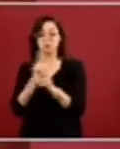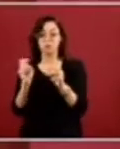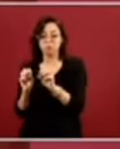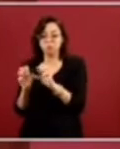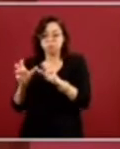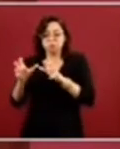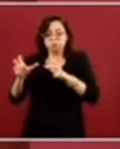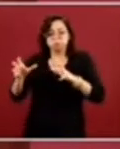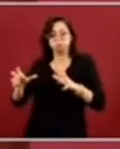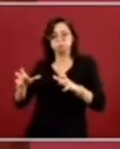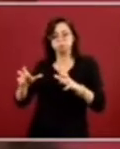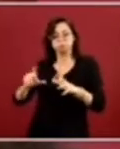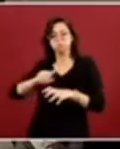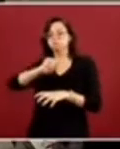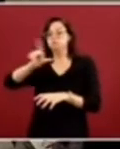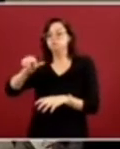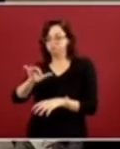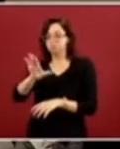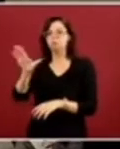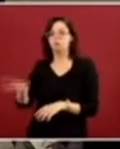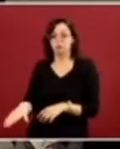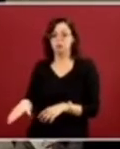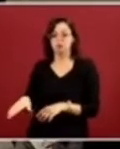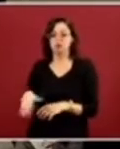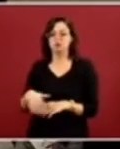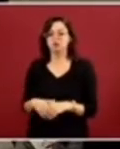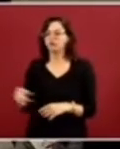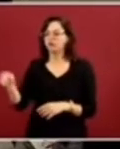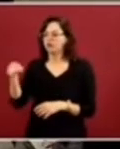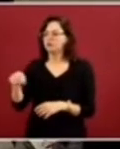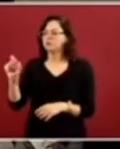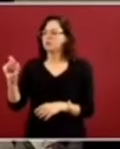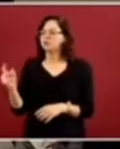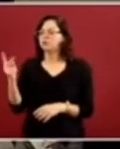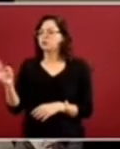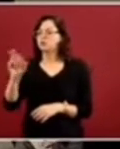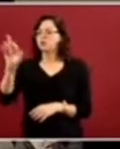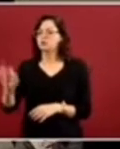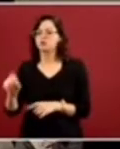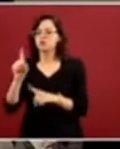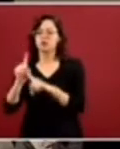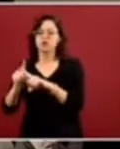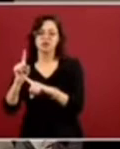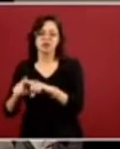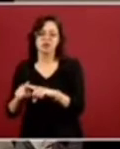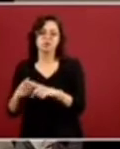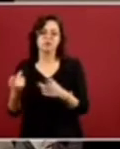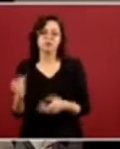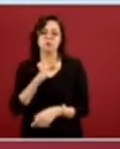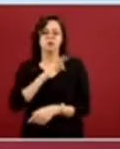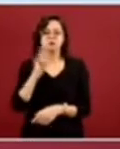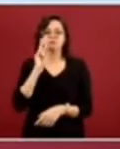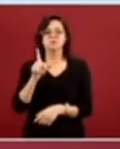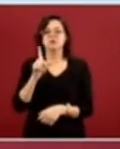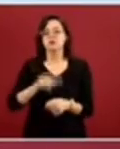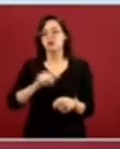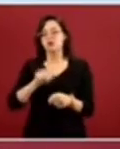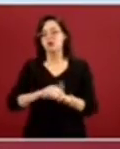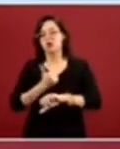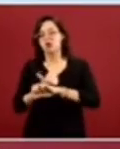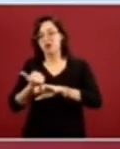ser letal. ¿Quiénes son esas personas? Aquí lo que vemos es la distribución por edades. Vean el color amarillo,